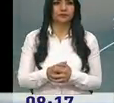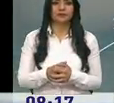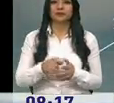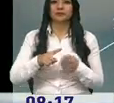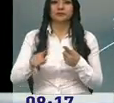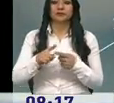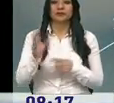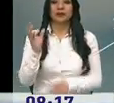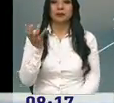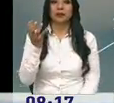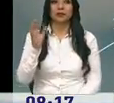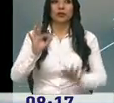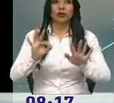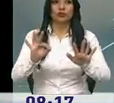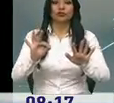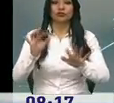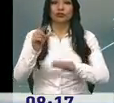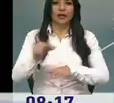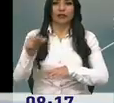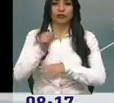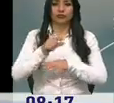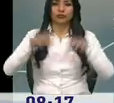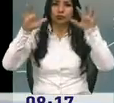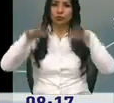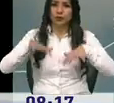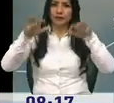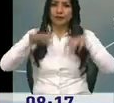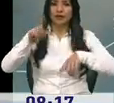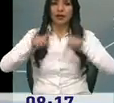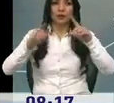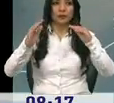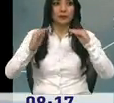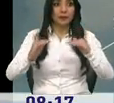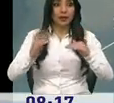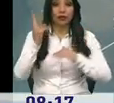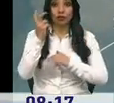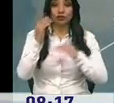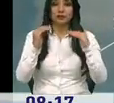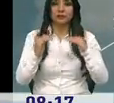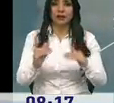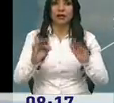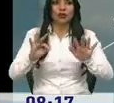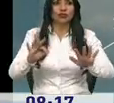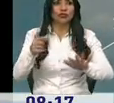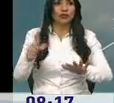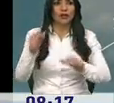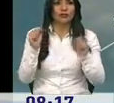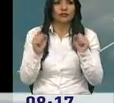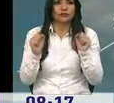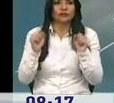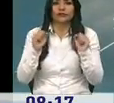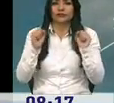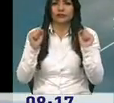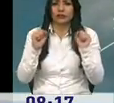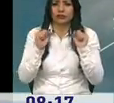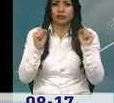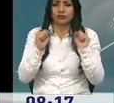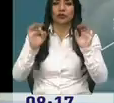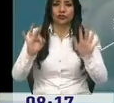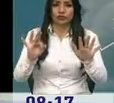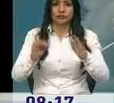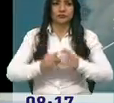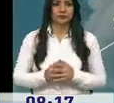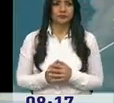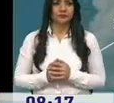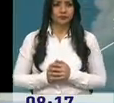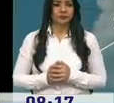lloviendo en algunos sectores. En otros, en cambio, bajó ni siquiera 12, bajó a 8 grados. La sensación térmica está en 8, bajó la